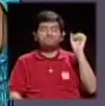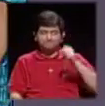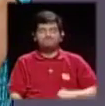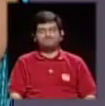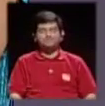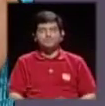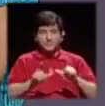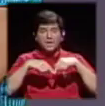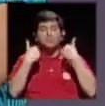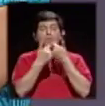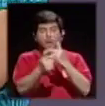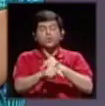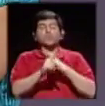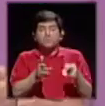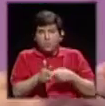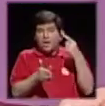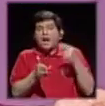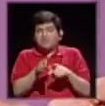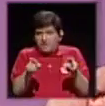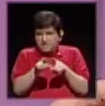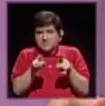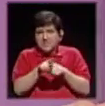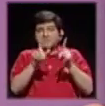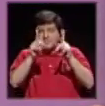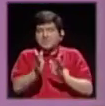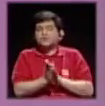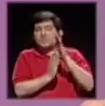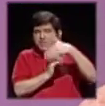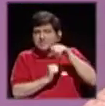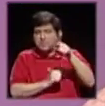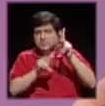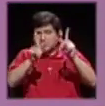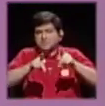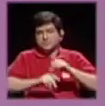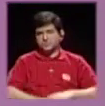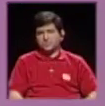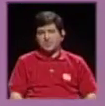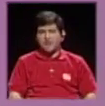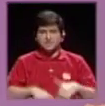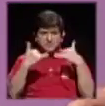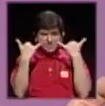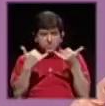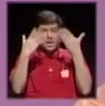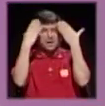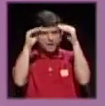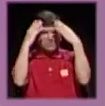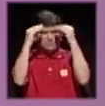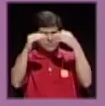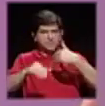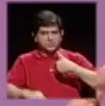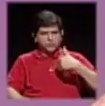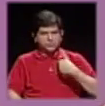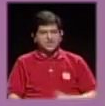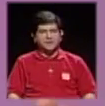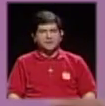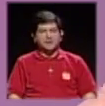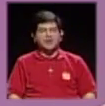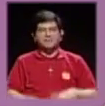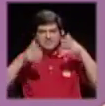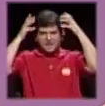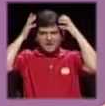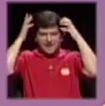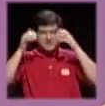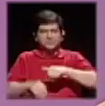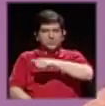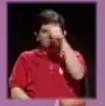las fuerzas de protección muchas veces son quienes abusan de estas criaturas. Ya hay reportes incluso de los cascos azules, de los